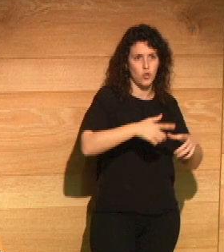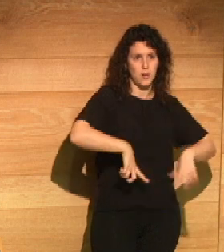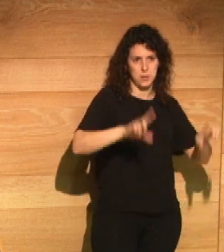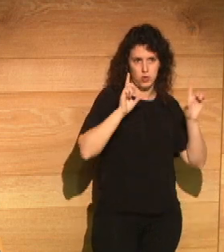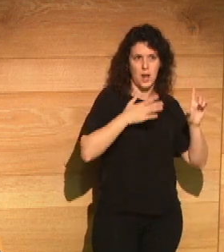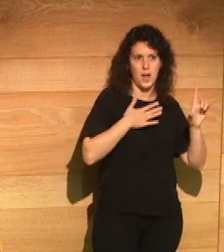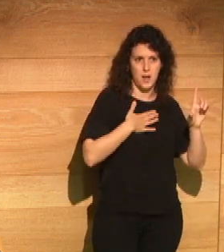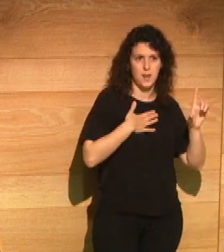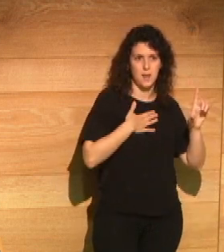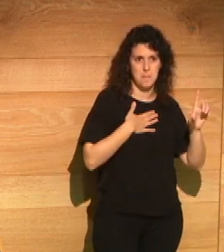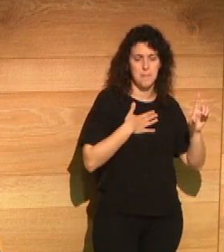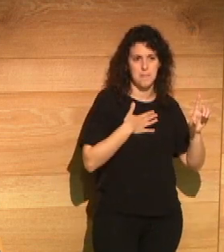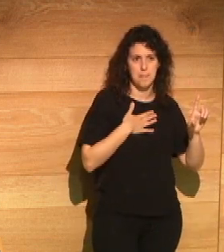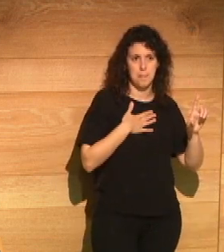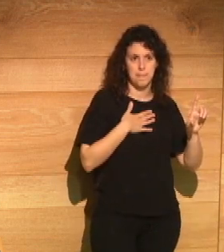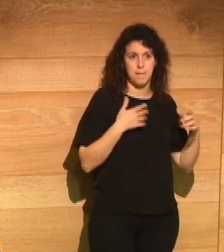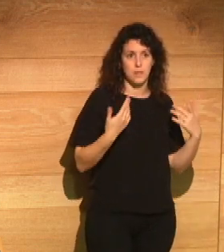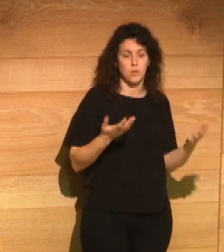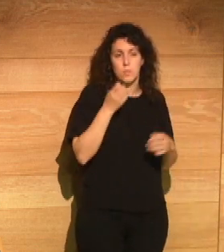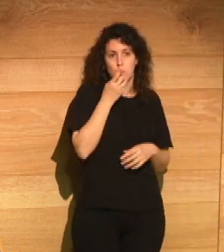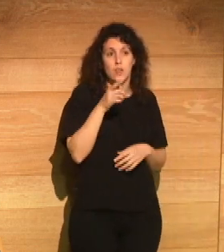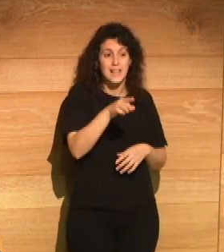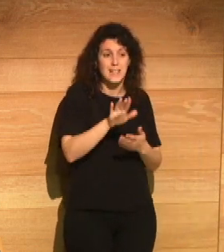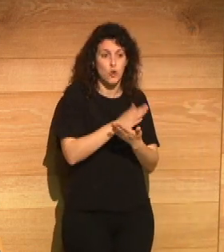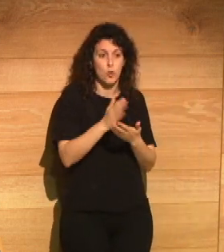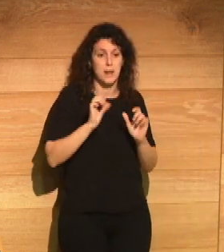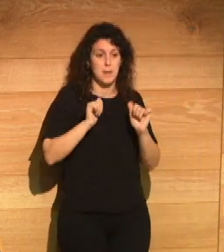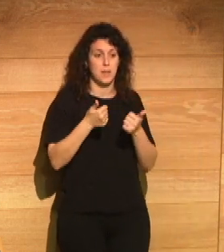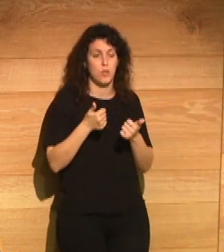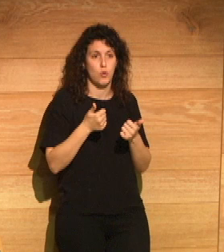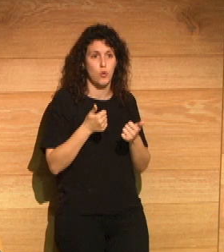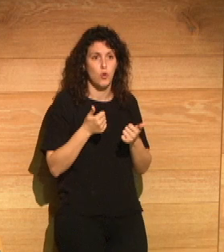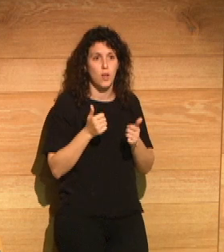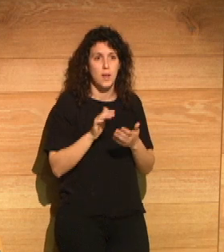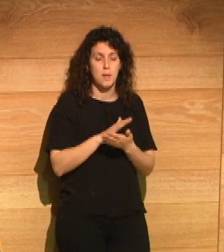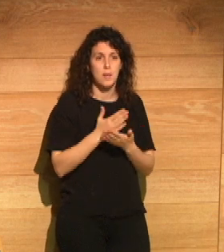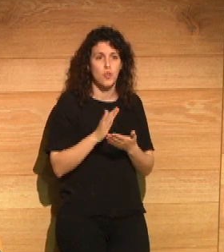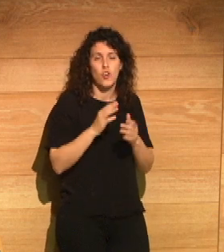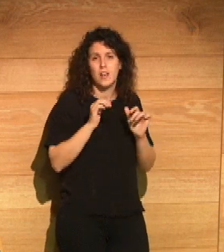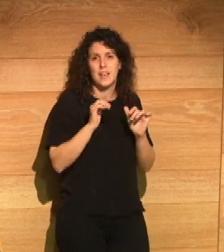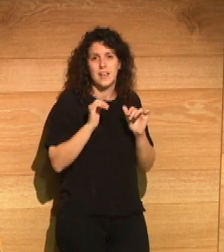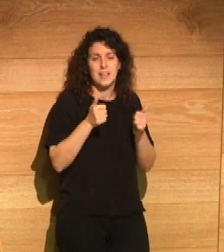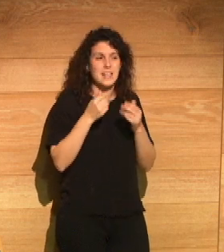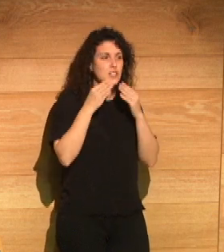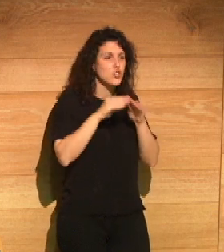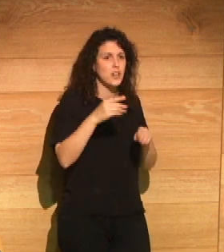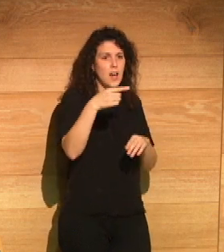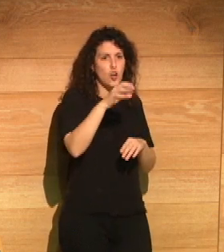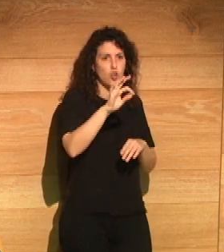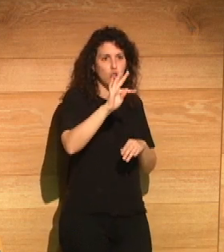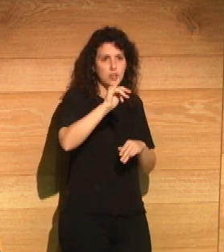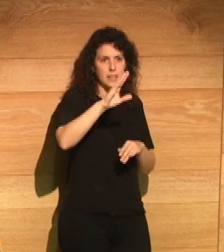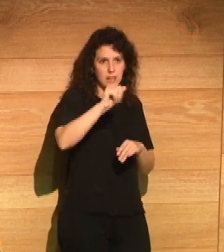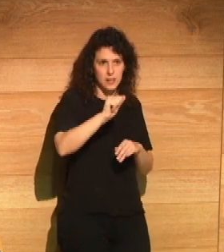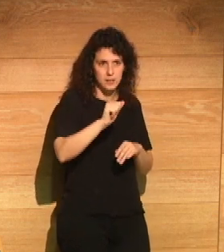¿no? Y entonces, bueno, esta novela empezó siendo una historia gótica, y yo pensé que iba a ser